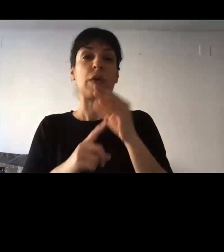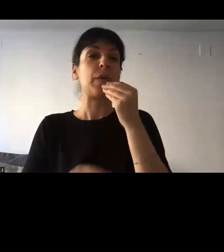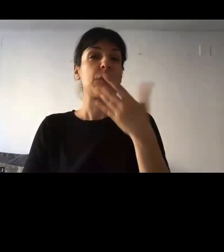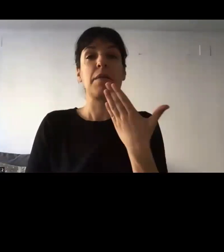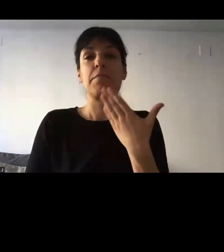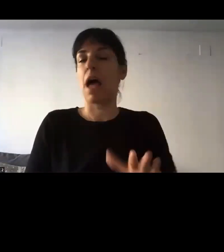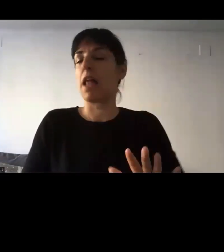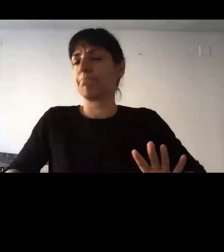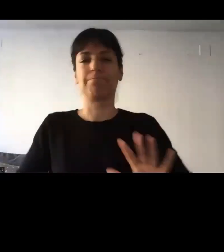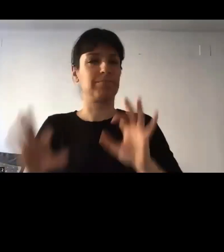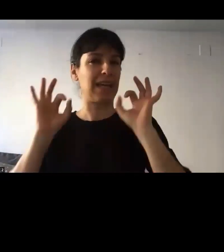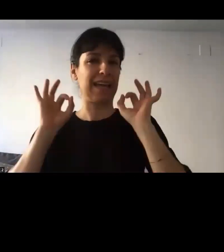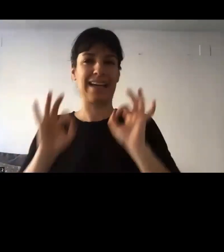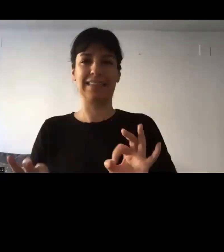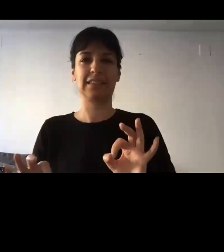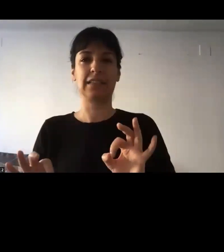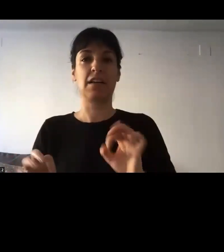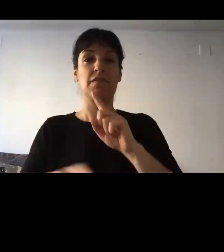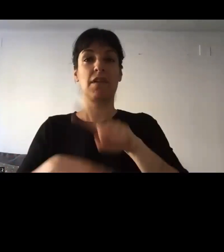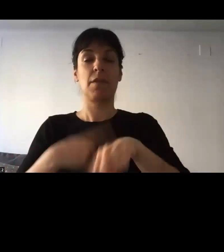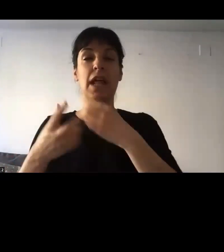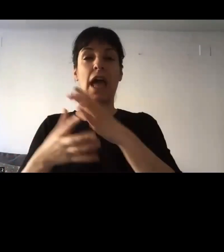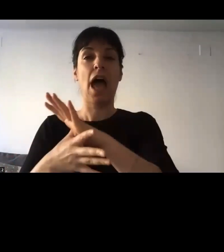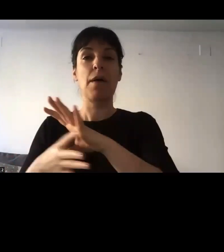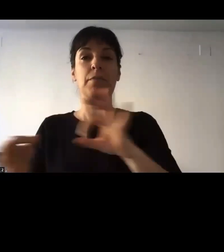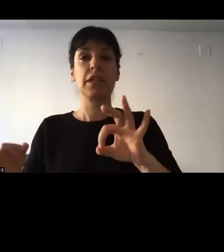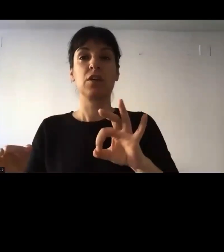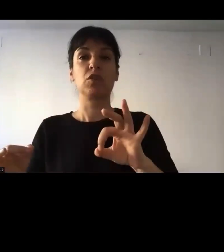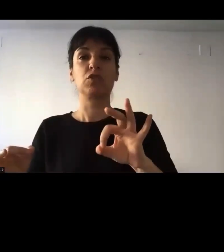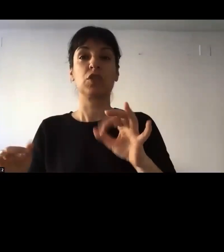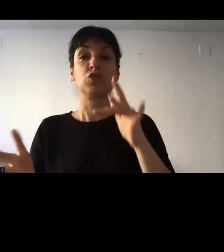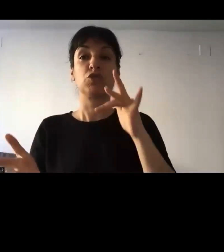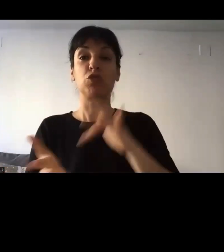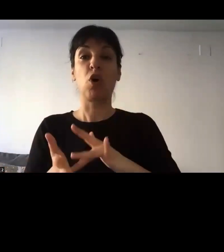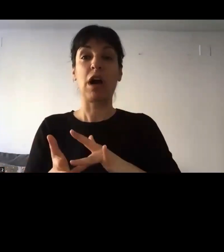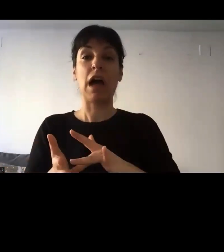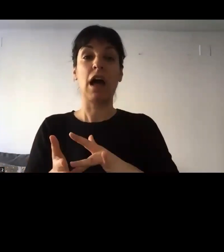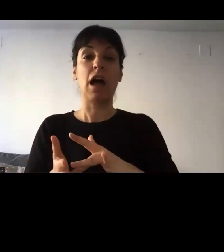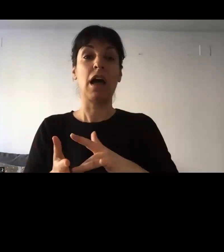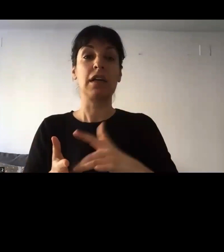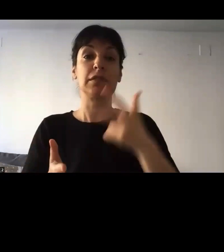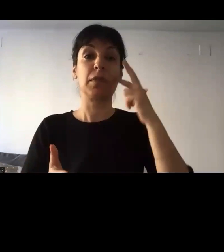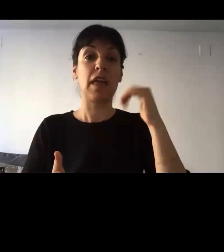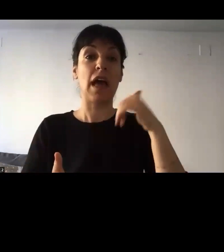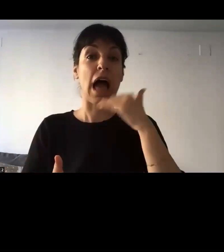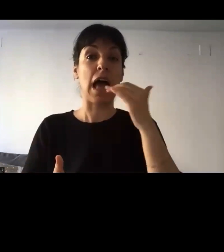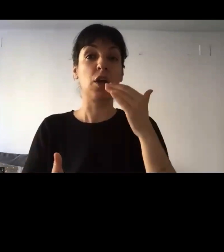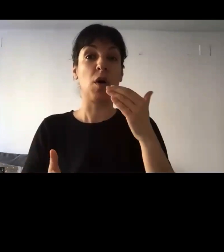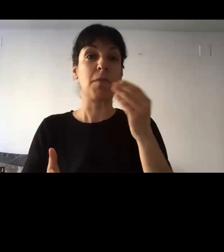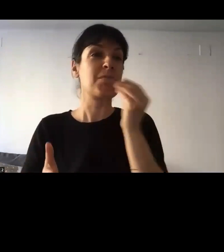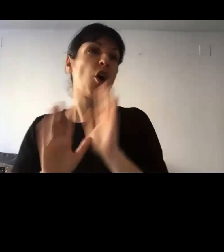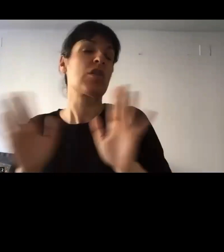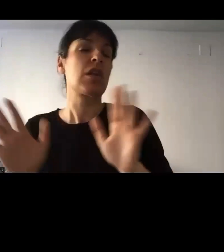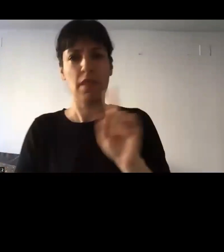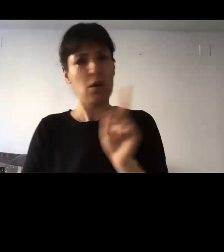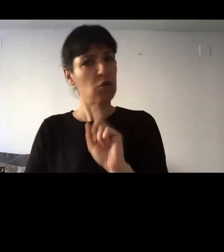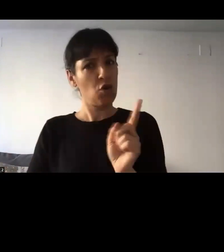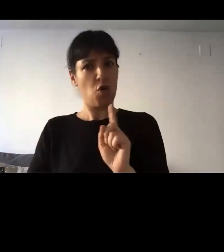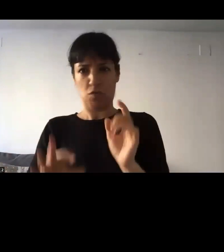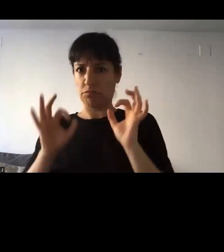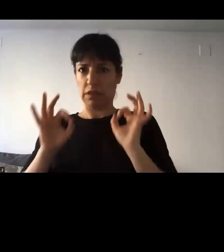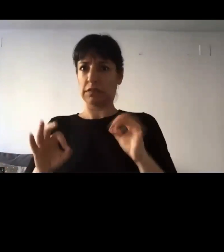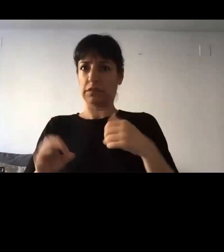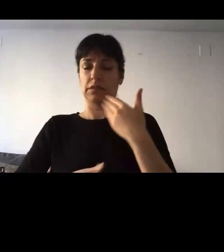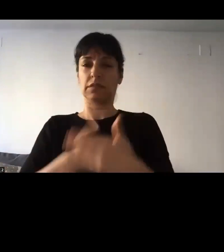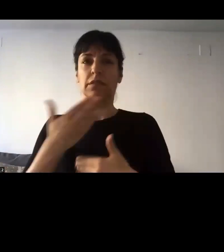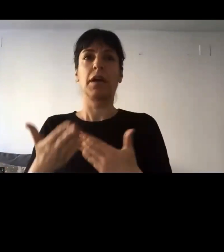evitado que yo no viviera las cosas que me tocara vivir, pero es imposible afirmar que he sido una